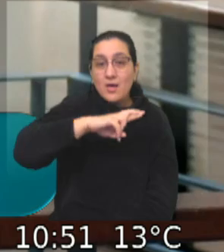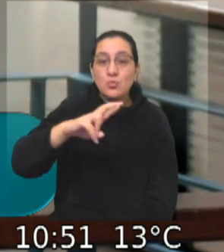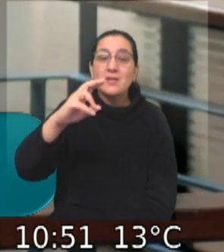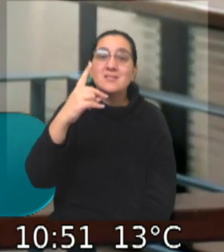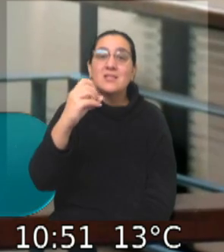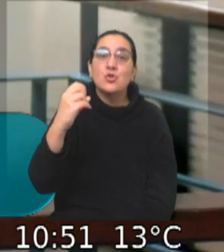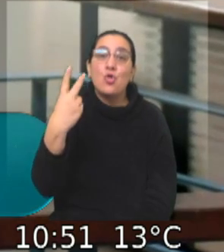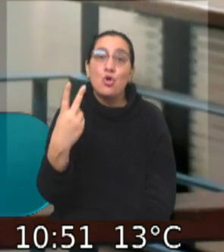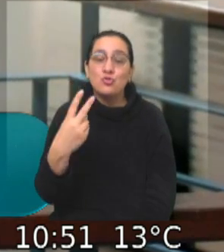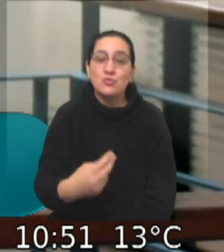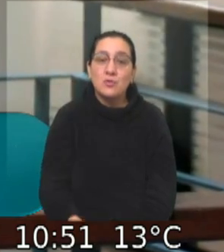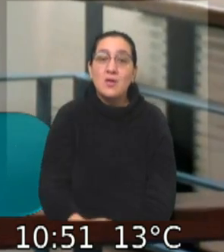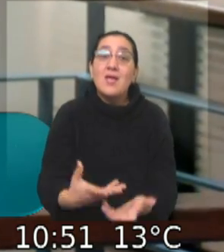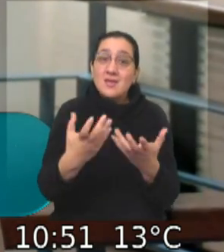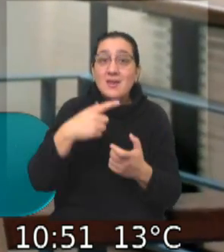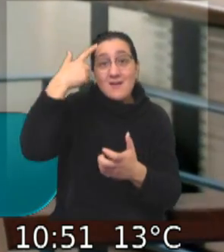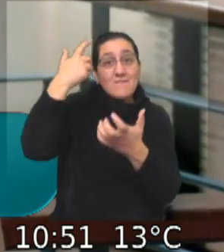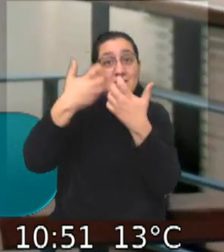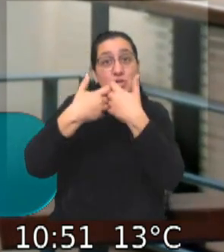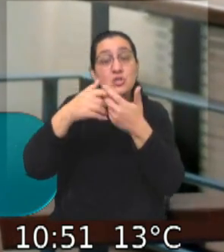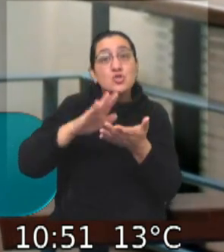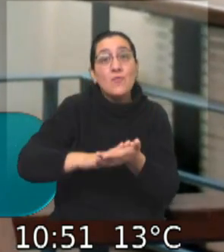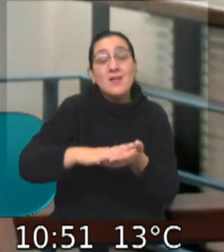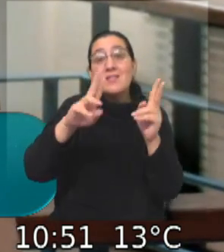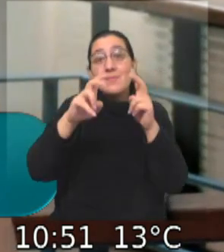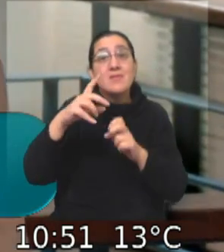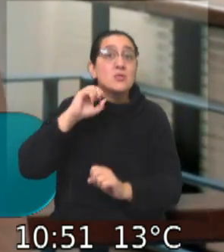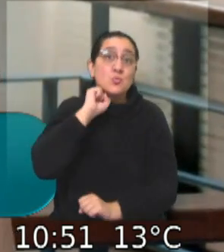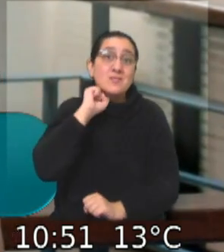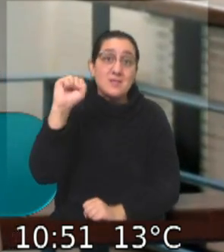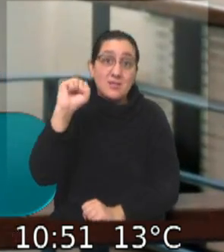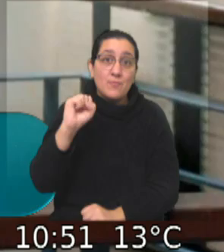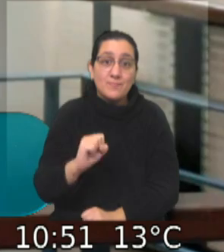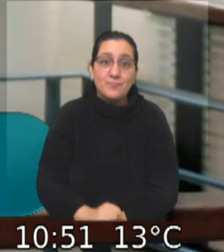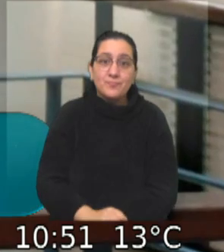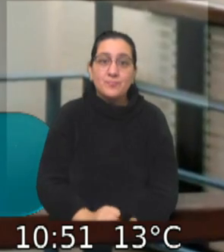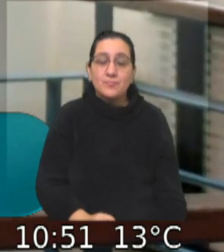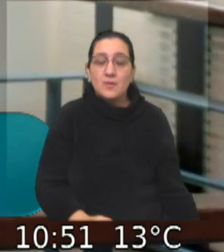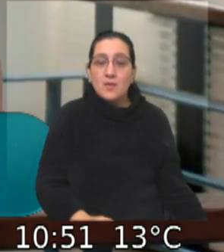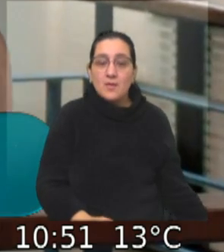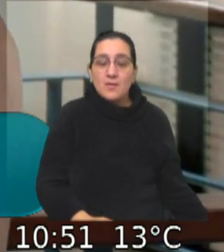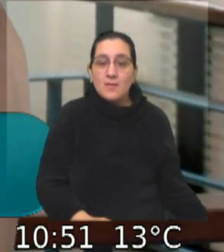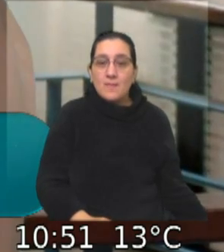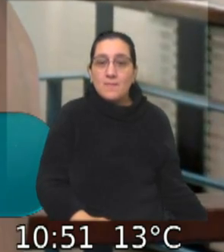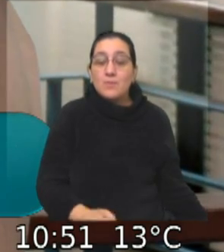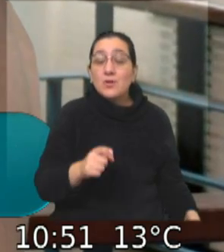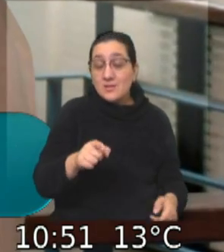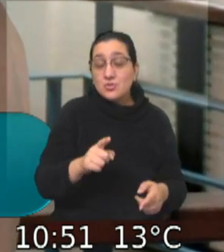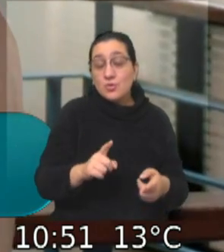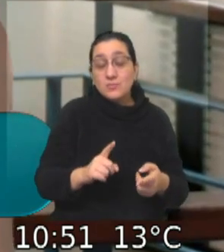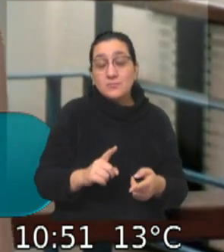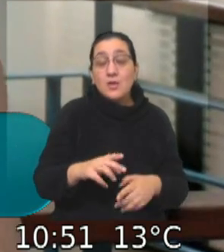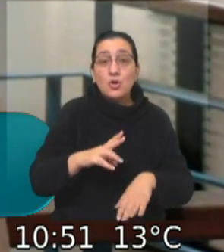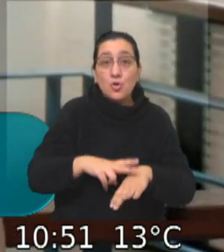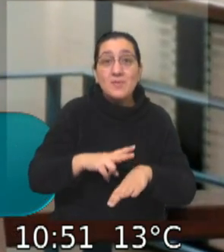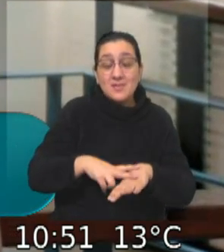102, quieran reflexionar sobre estos temas, porque está muy acorde con lo que es la Ley Nacional de Prevención del Suicidio, o